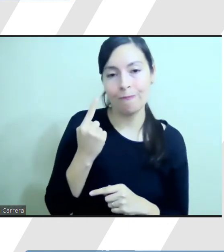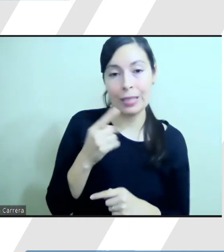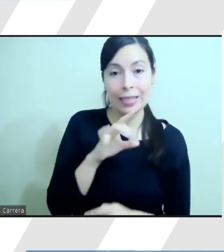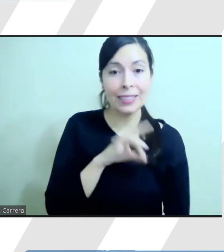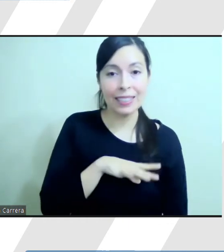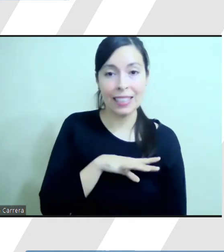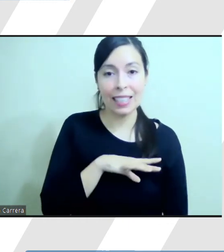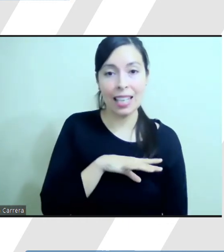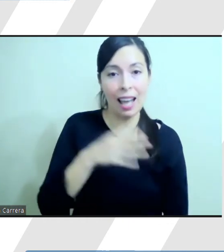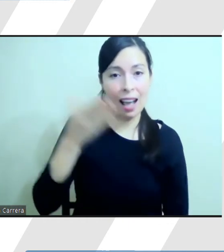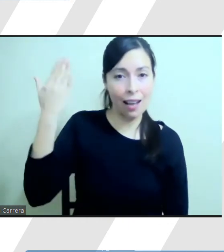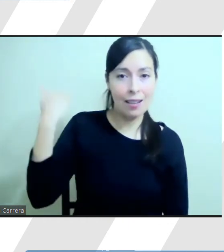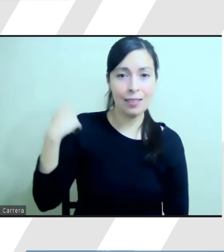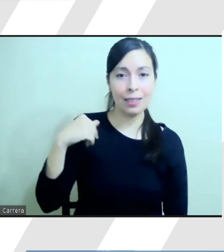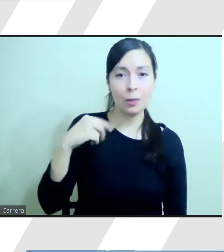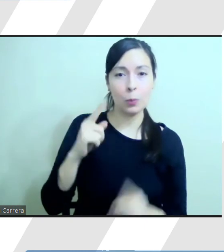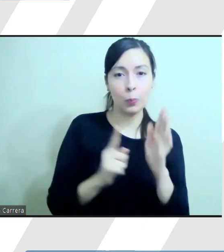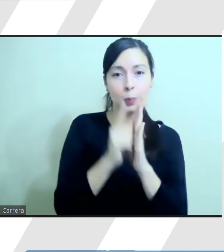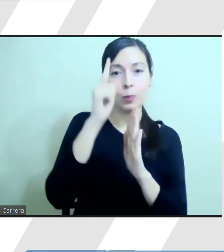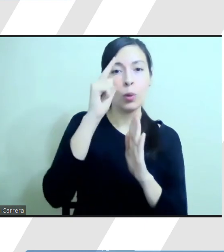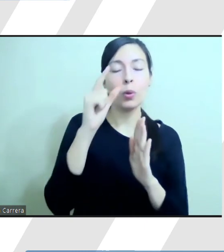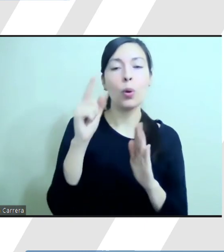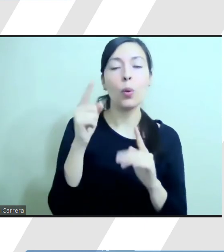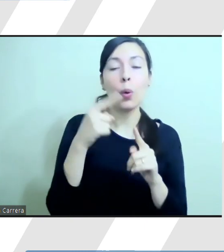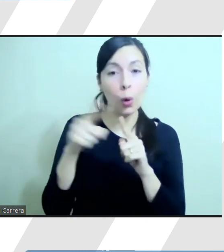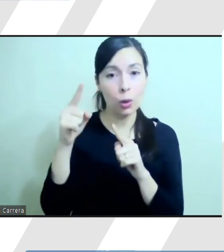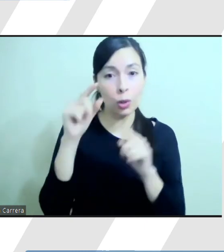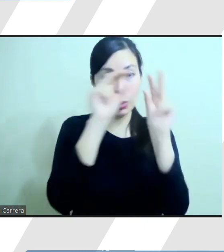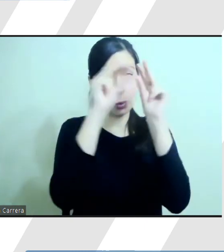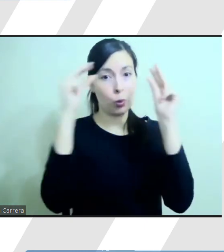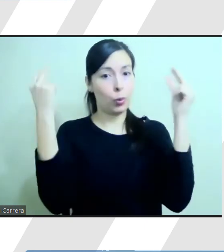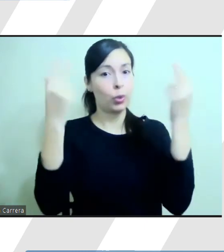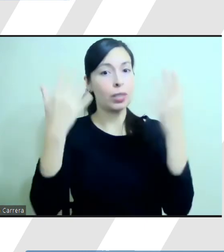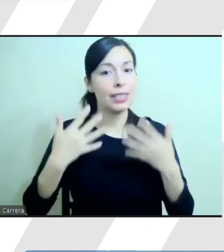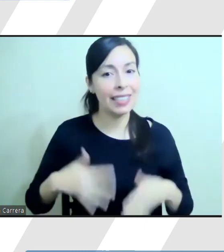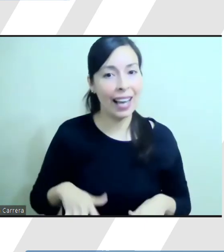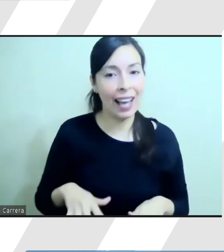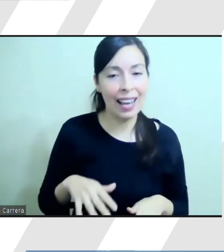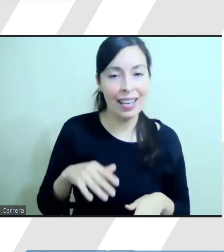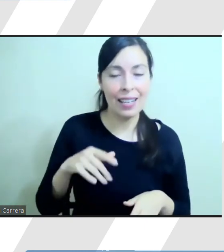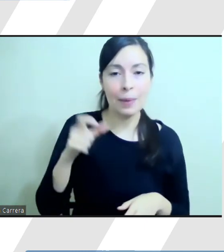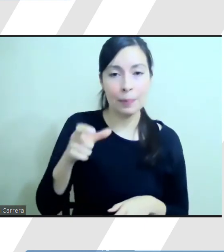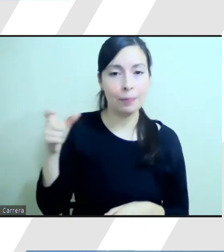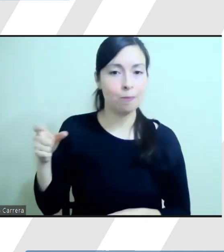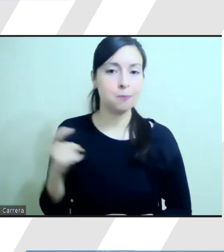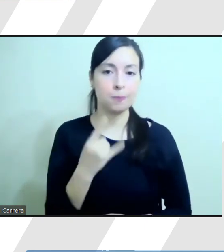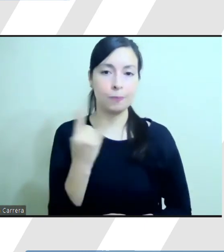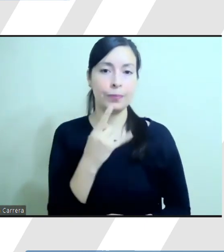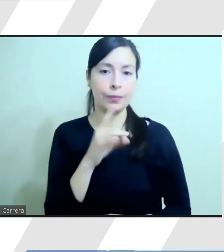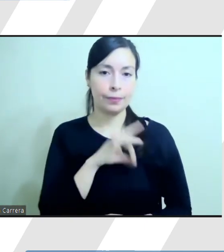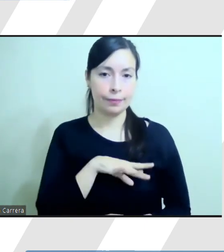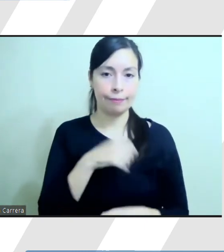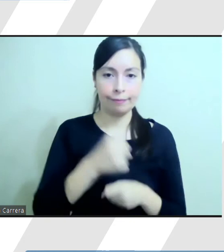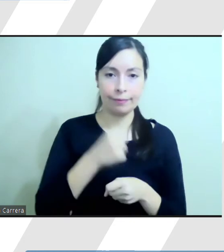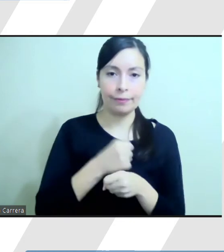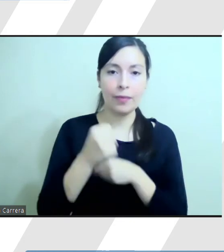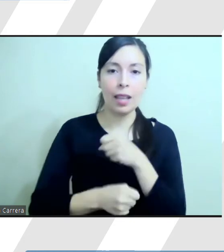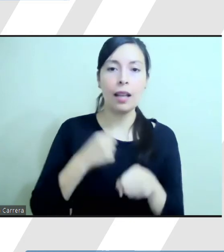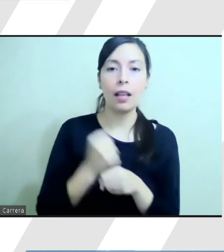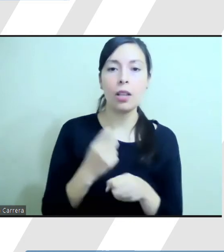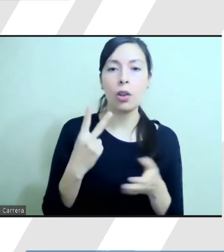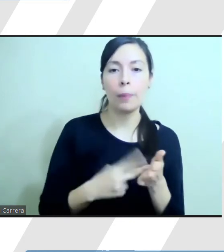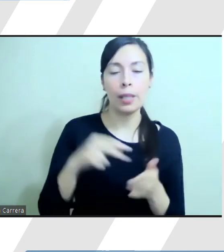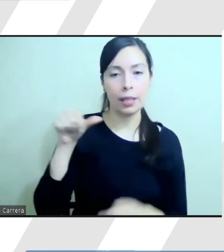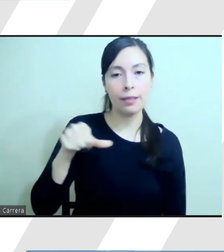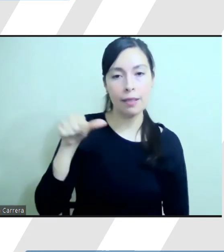ya puso en órbita el satélite Suchai, gracias al trabajo de la gente de la Universidad de Chile en 2016, y